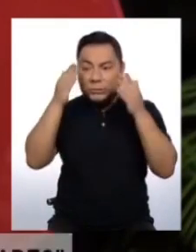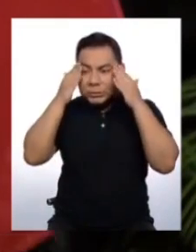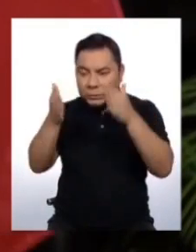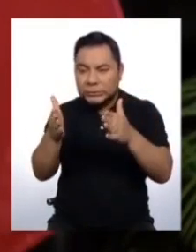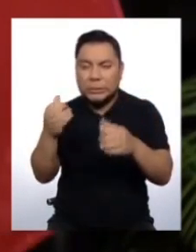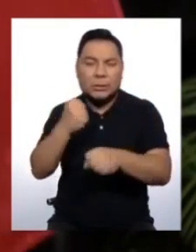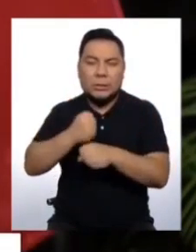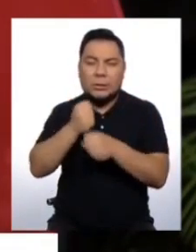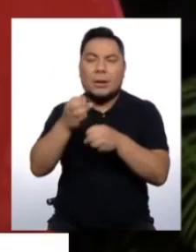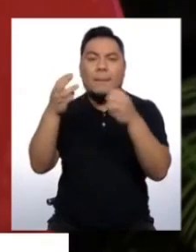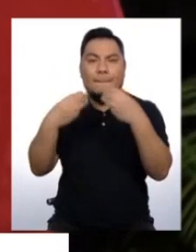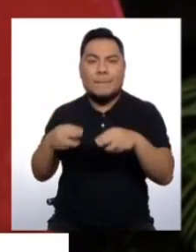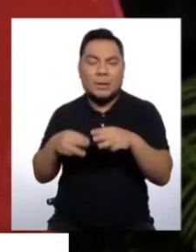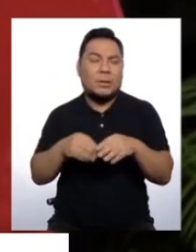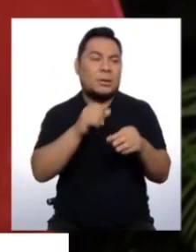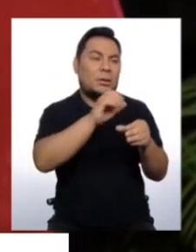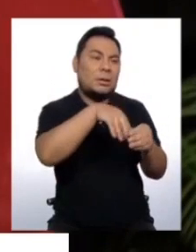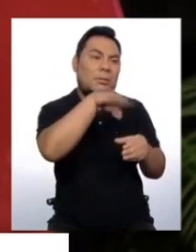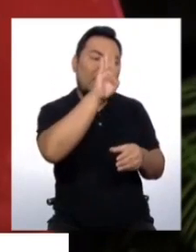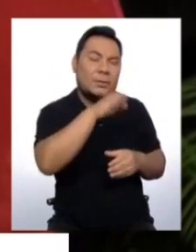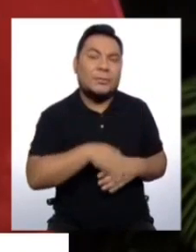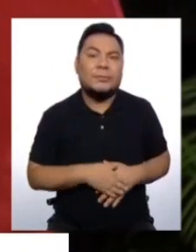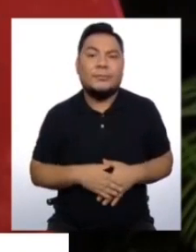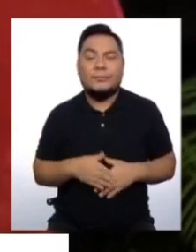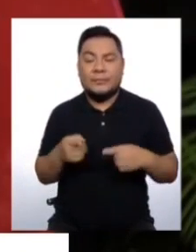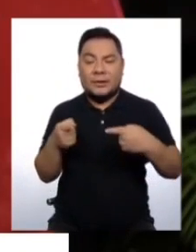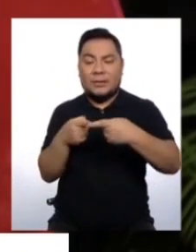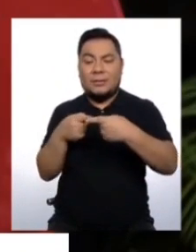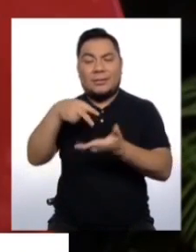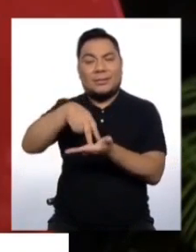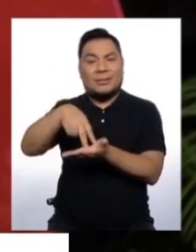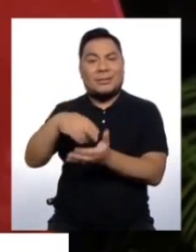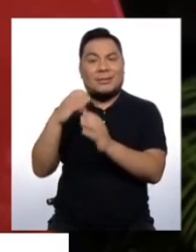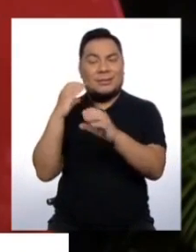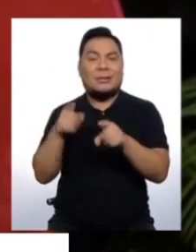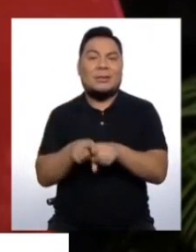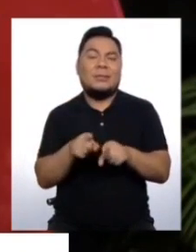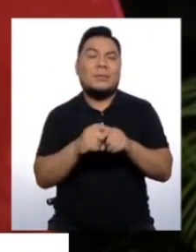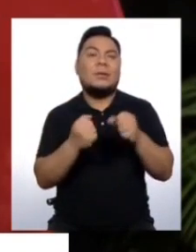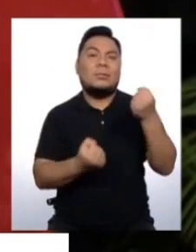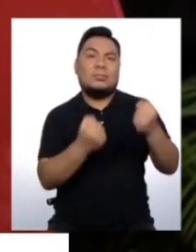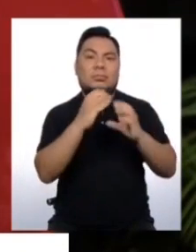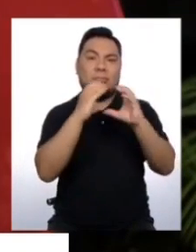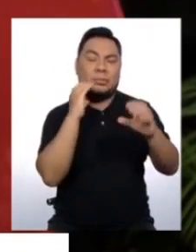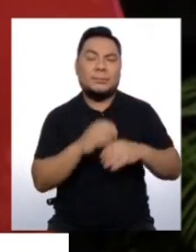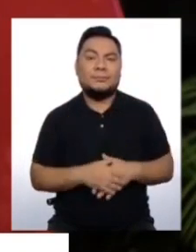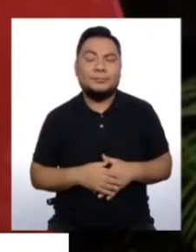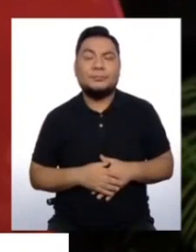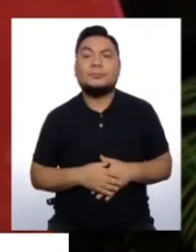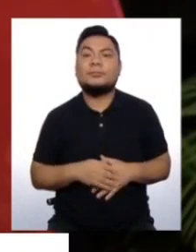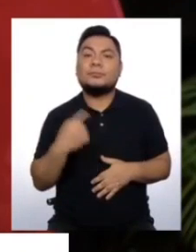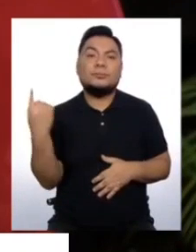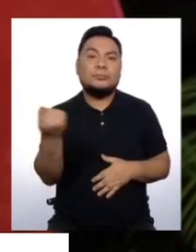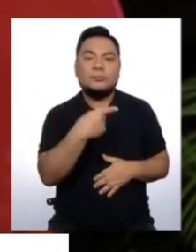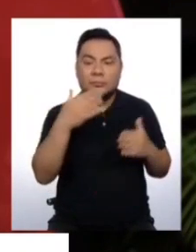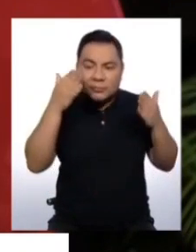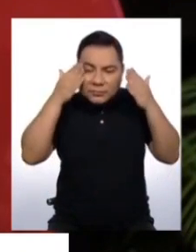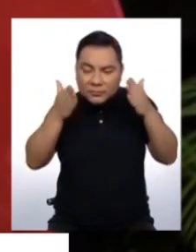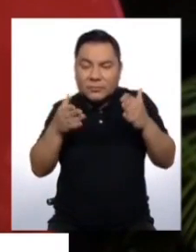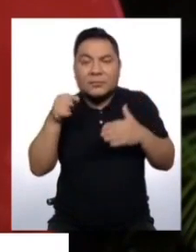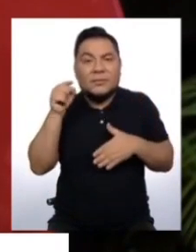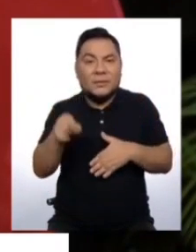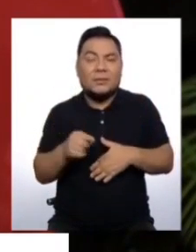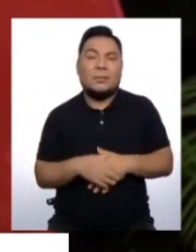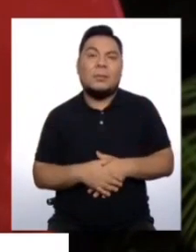mercados, bancos, paraderos y sistema urbano de transporte. Entonces estamos enfocando y con